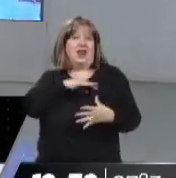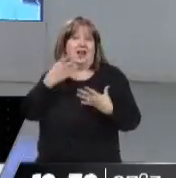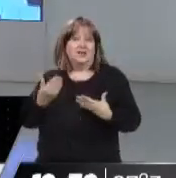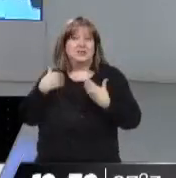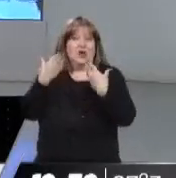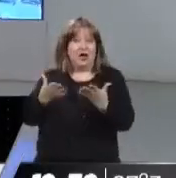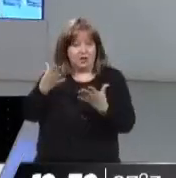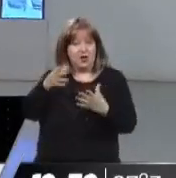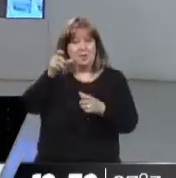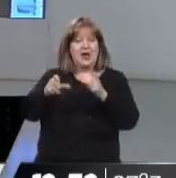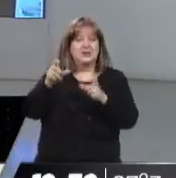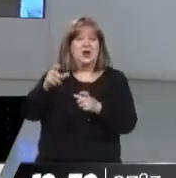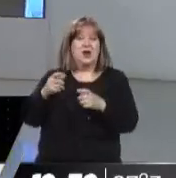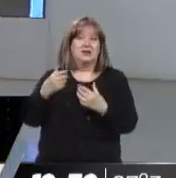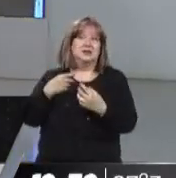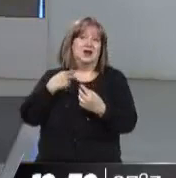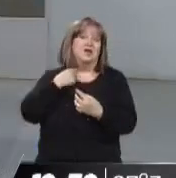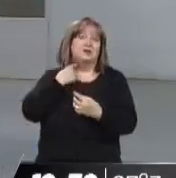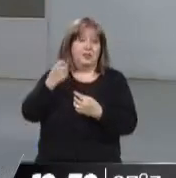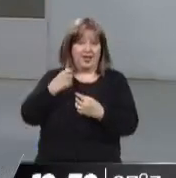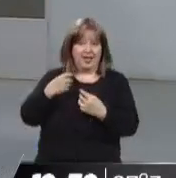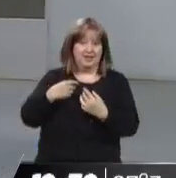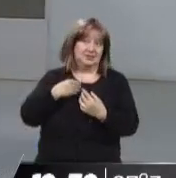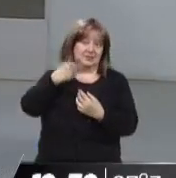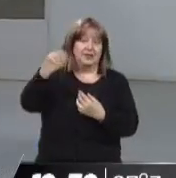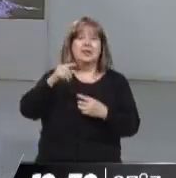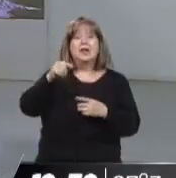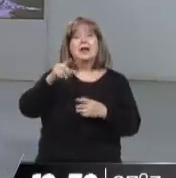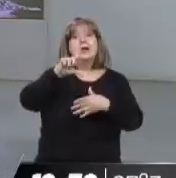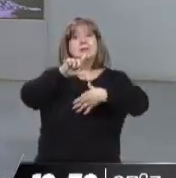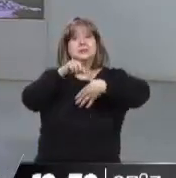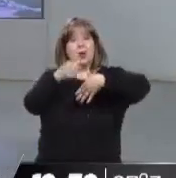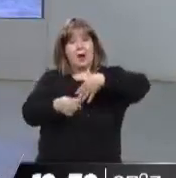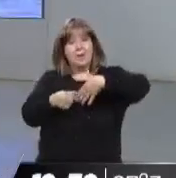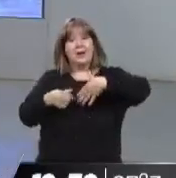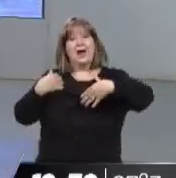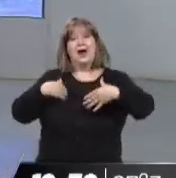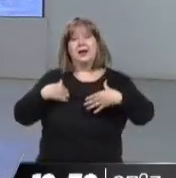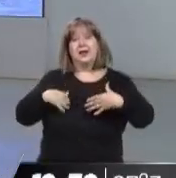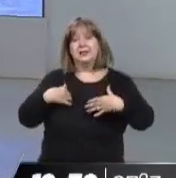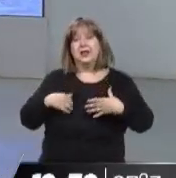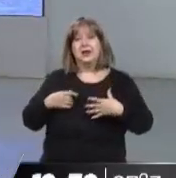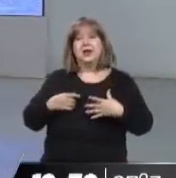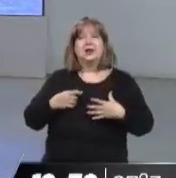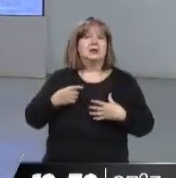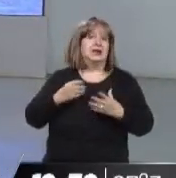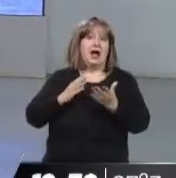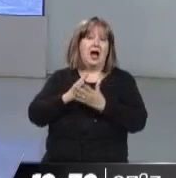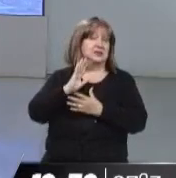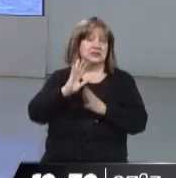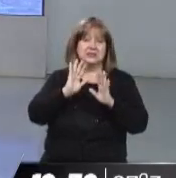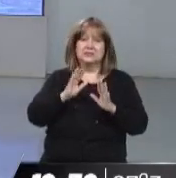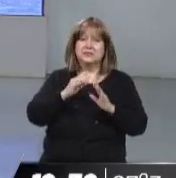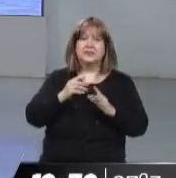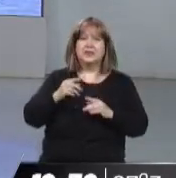la ciudadanía española. Y en Sudamérica, por ejemplo, los argentinos son los que encabezan la lista de los que migran a España. Y